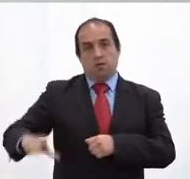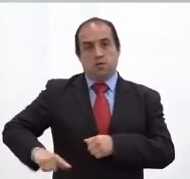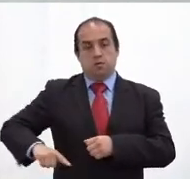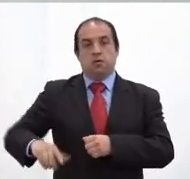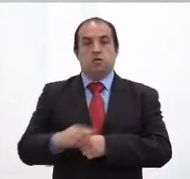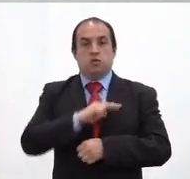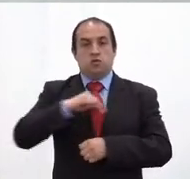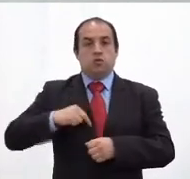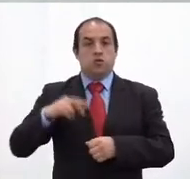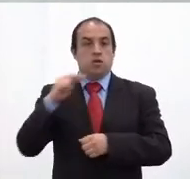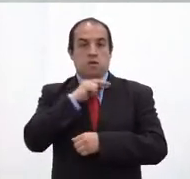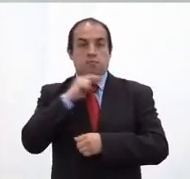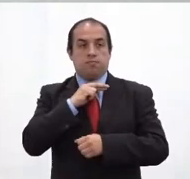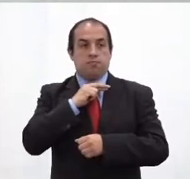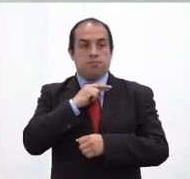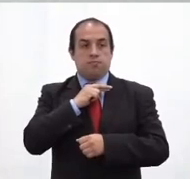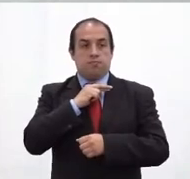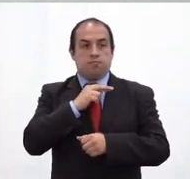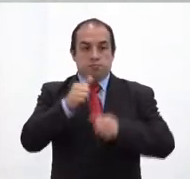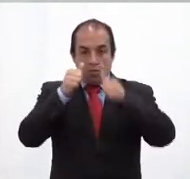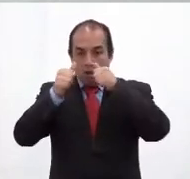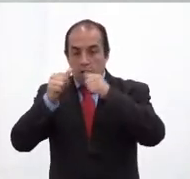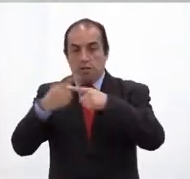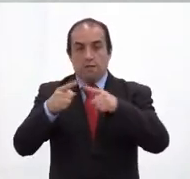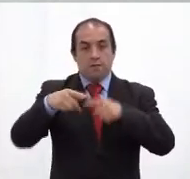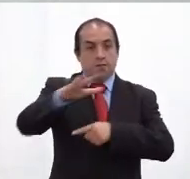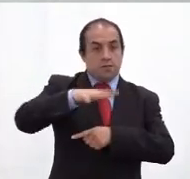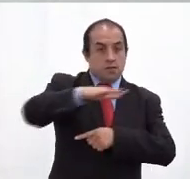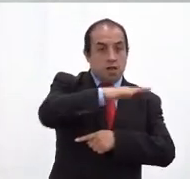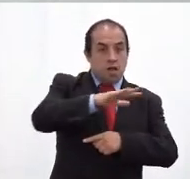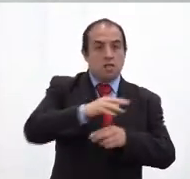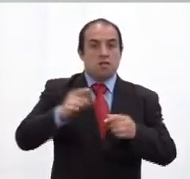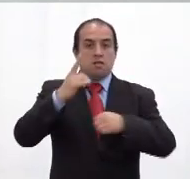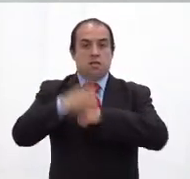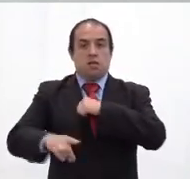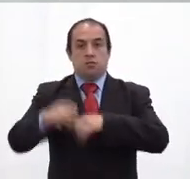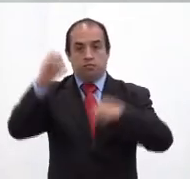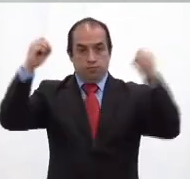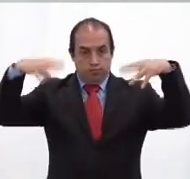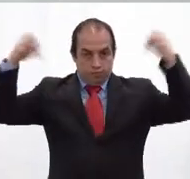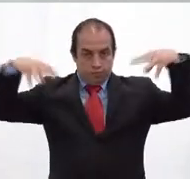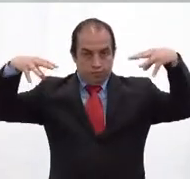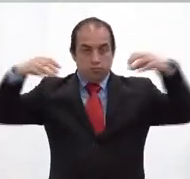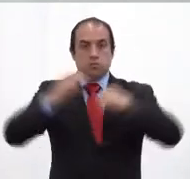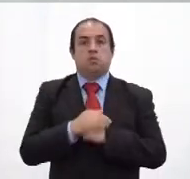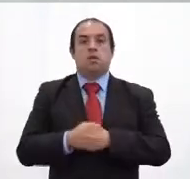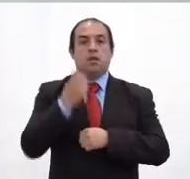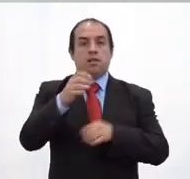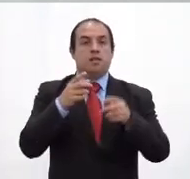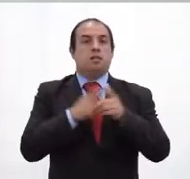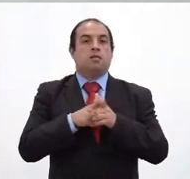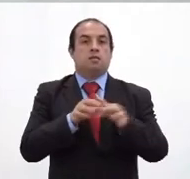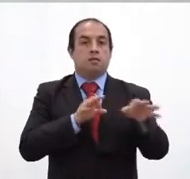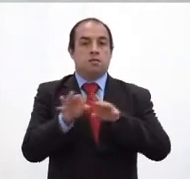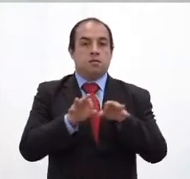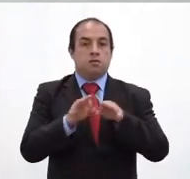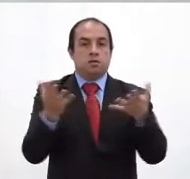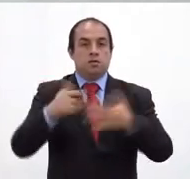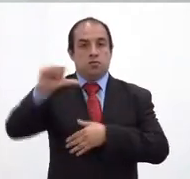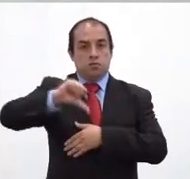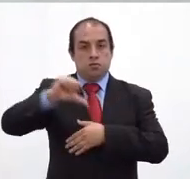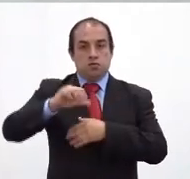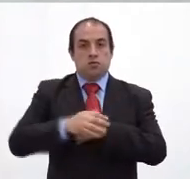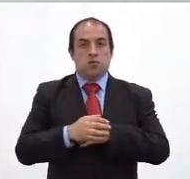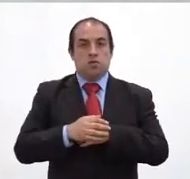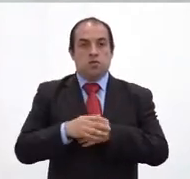de inmediato en los diferentes puntos afectados por las lluvias. Este trabajo, después del recorrido que hicimos hoy, es una